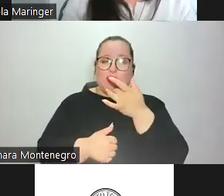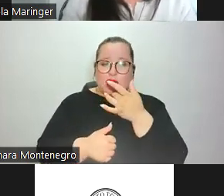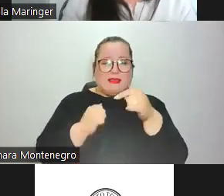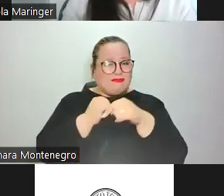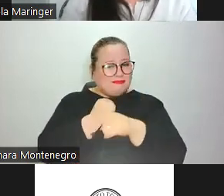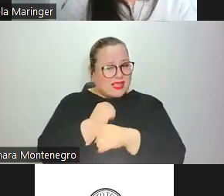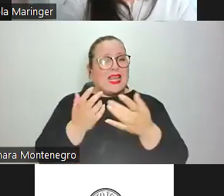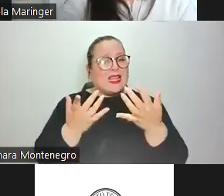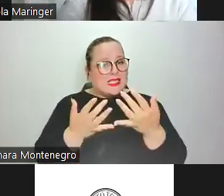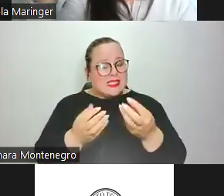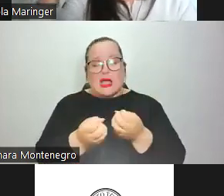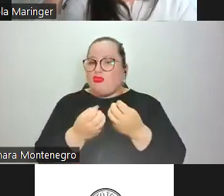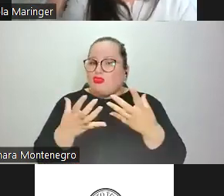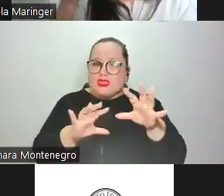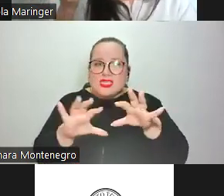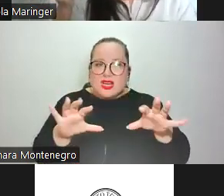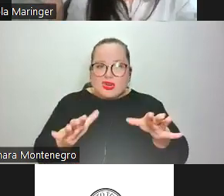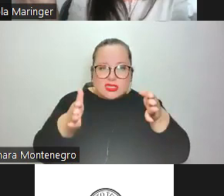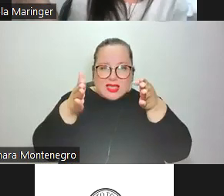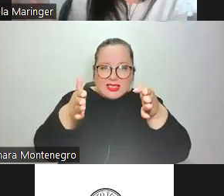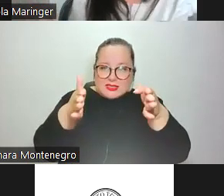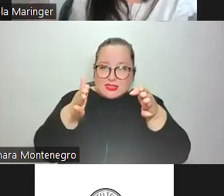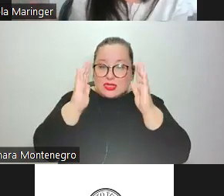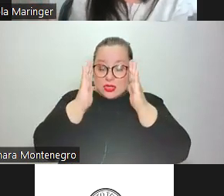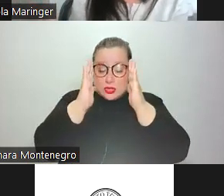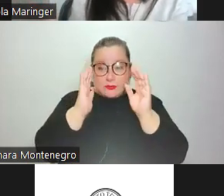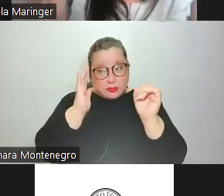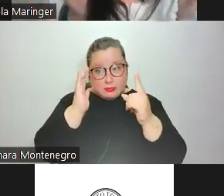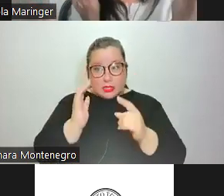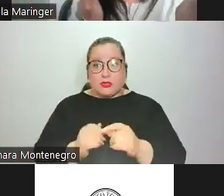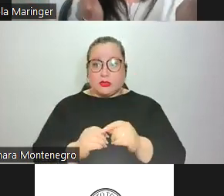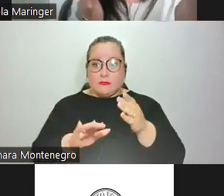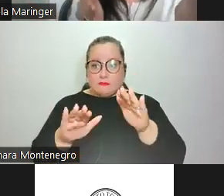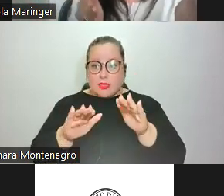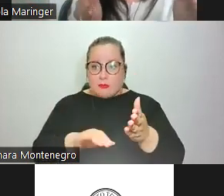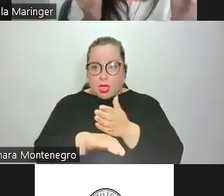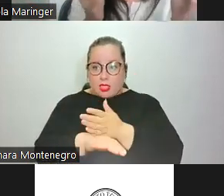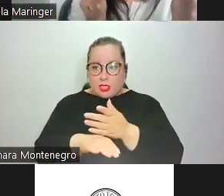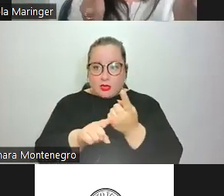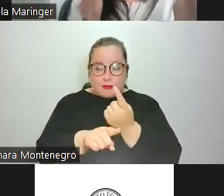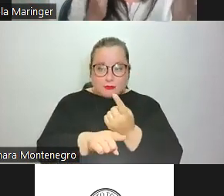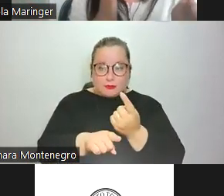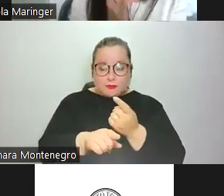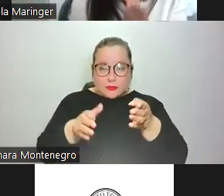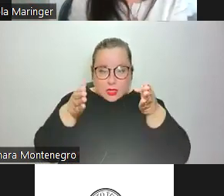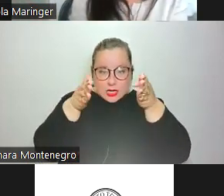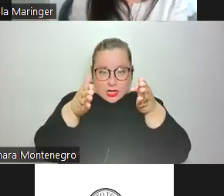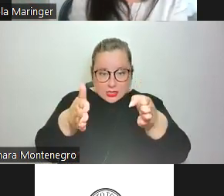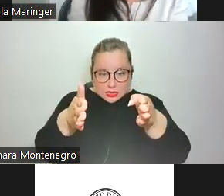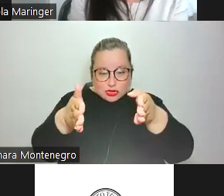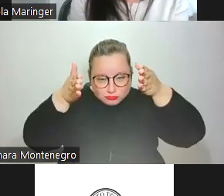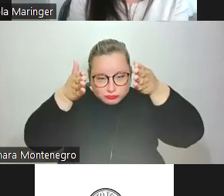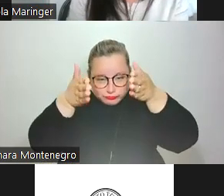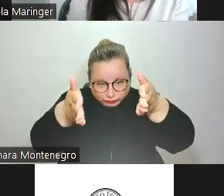varios factores, necesita atención, que es lo que estábamos hablando hace un rato, un foco, una atención y